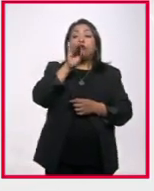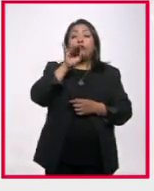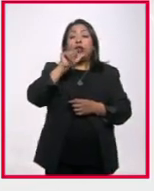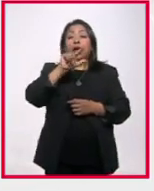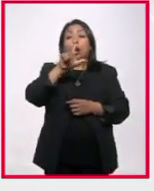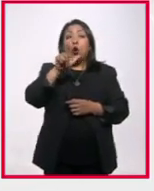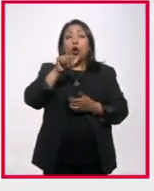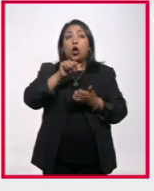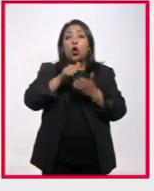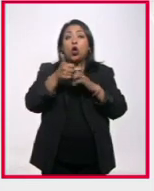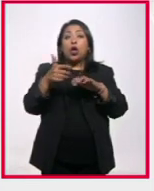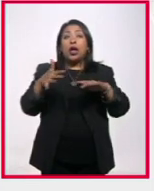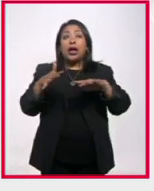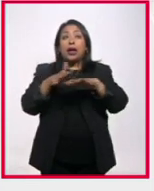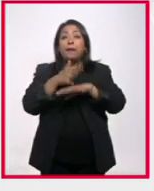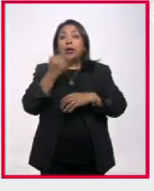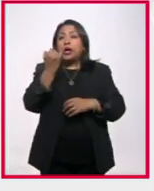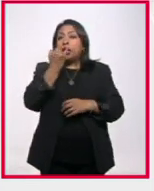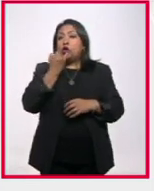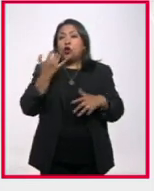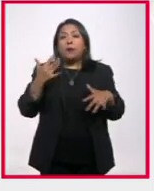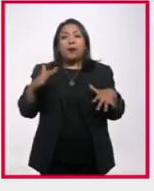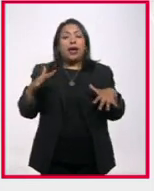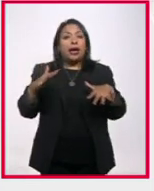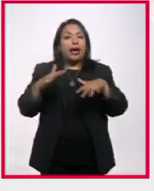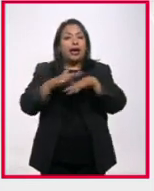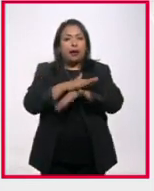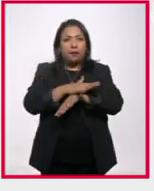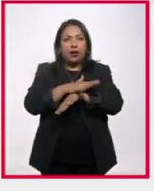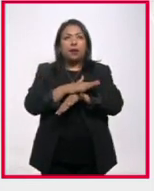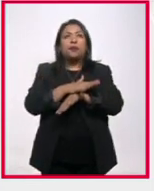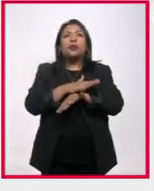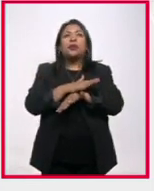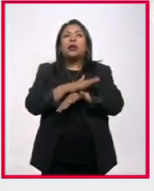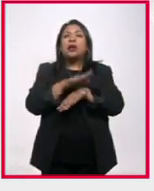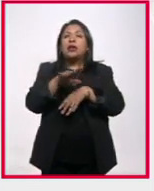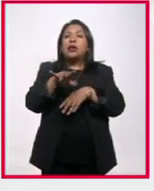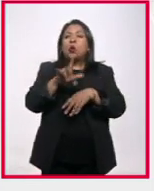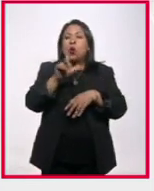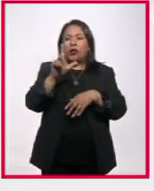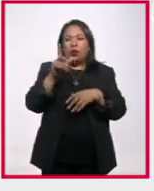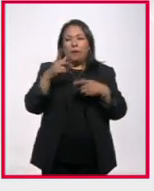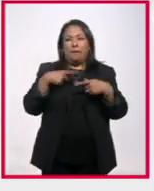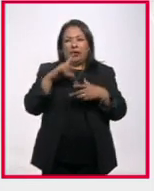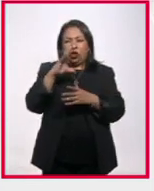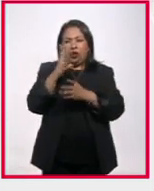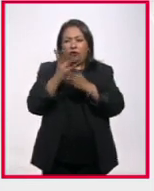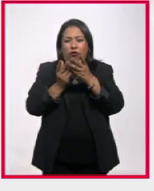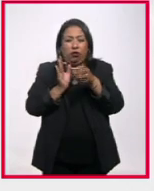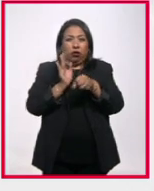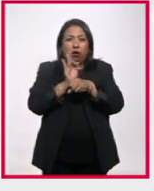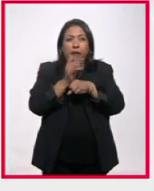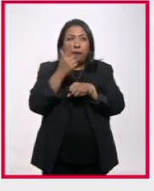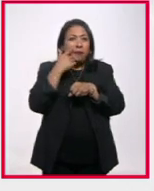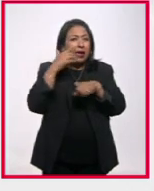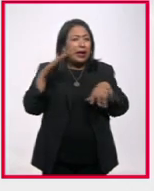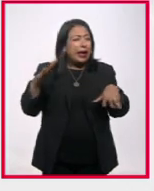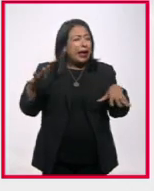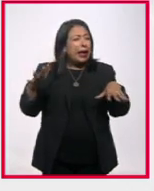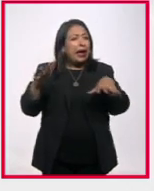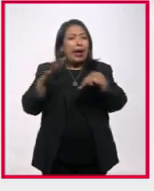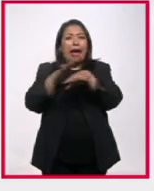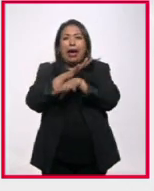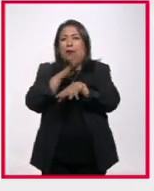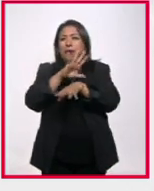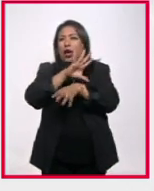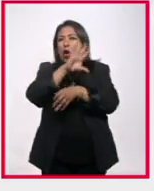cambia, y su idioma cambia. Y lo que me interesa es con los refugiados, tienen que cambiar todo. Es muy